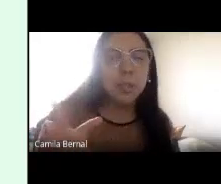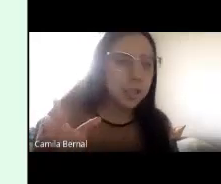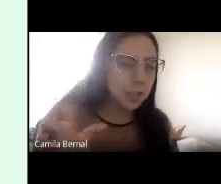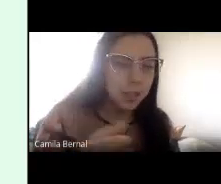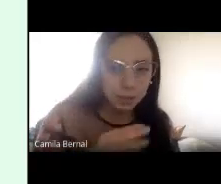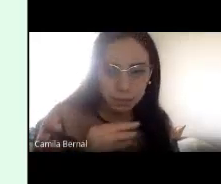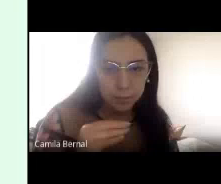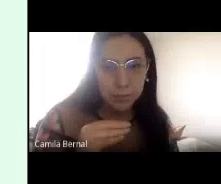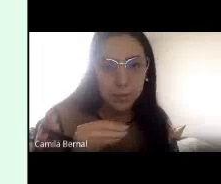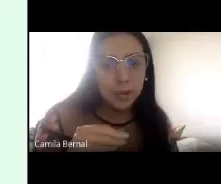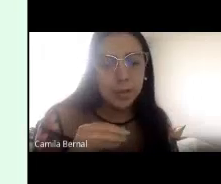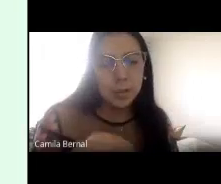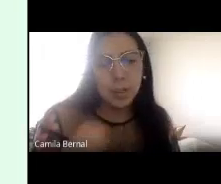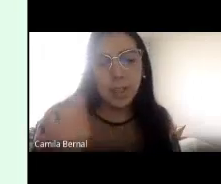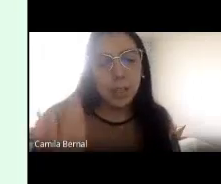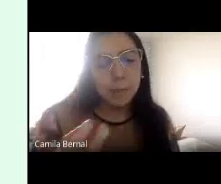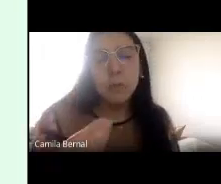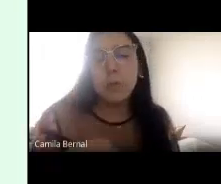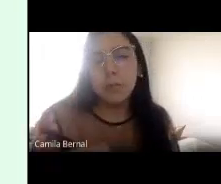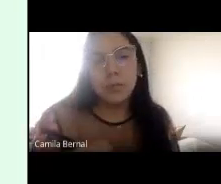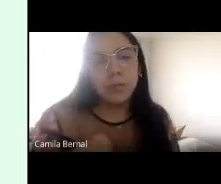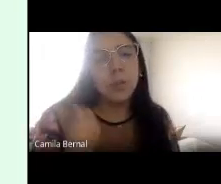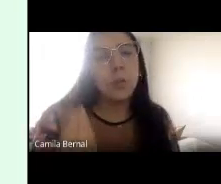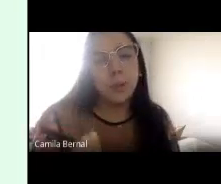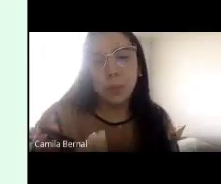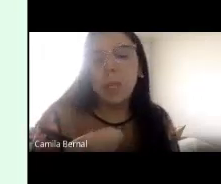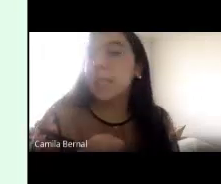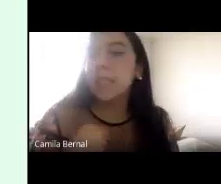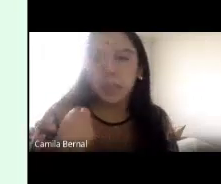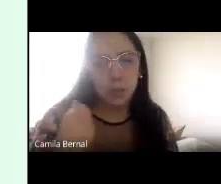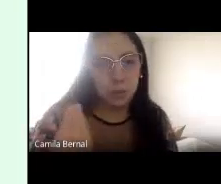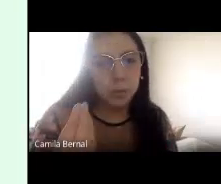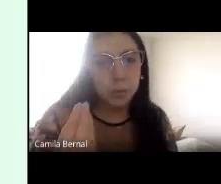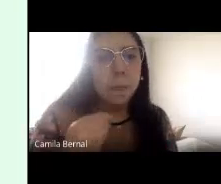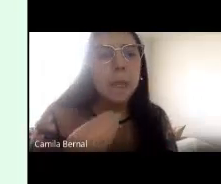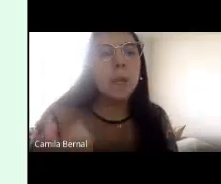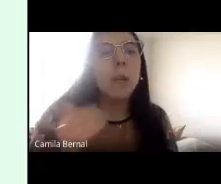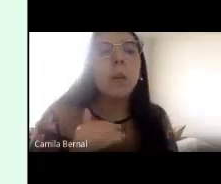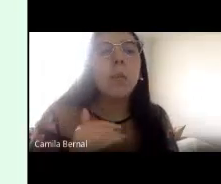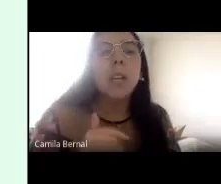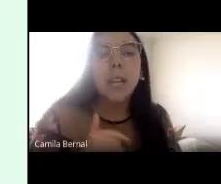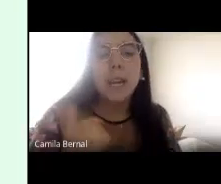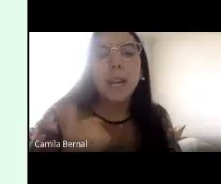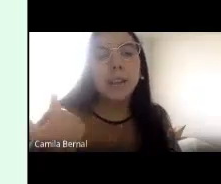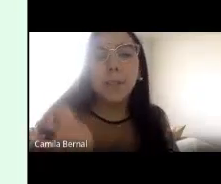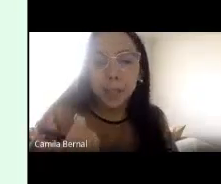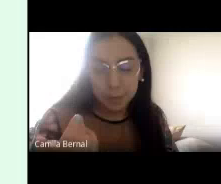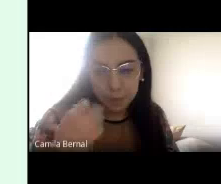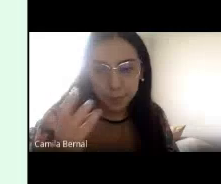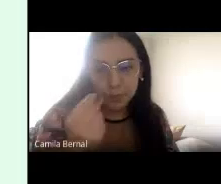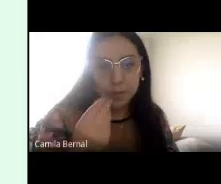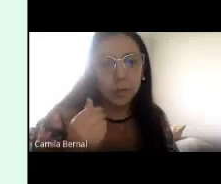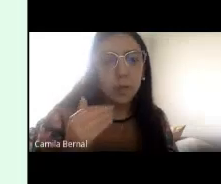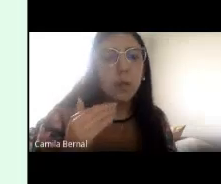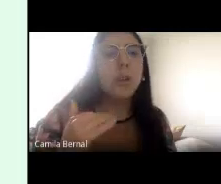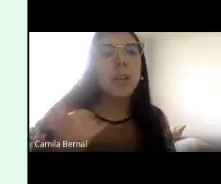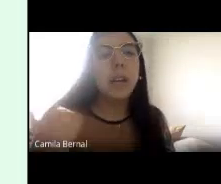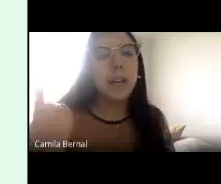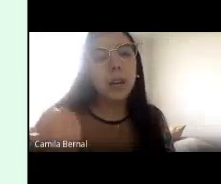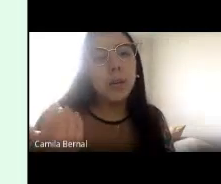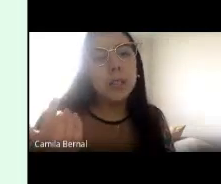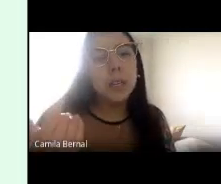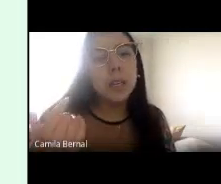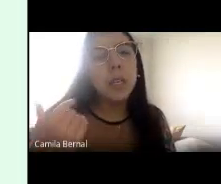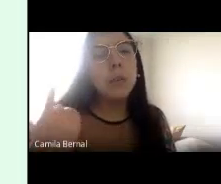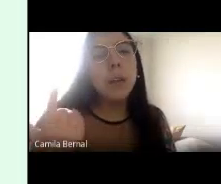no es necesario. Si queremos, lo podemos utilizar, si no, no. Luego viene la arena fina, luego viene la